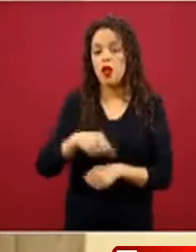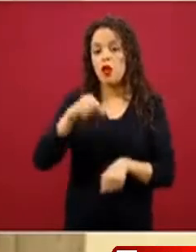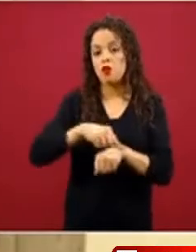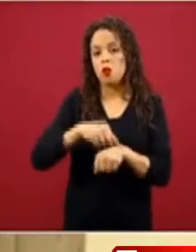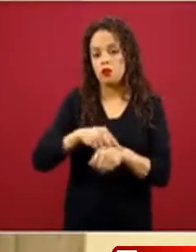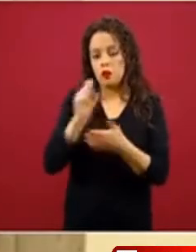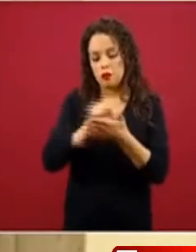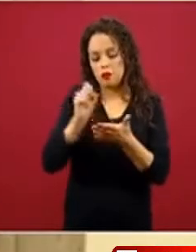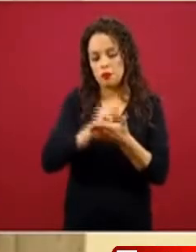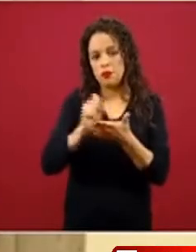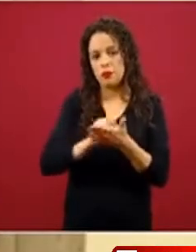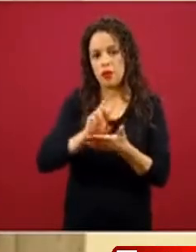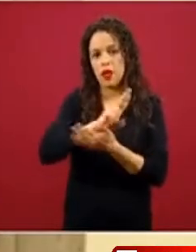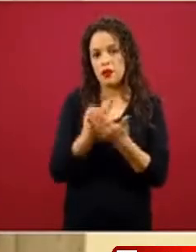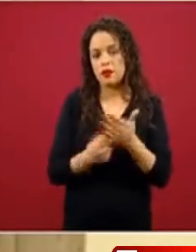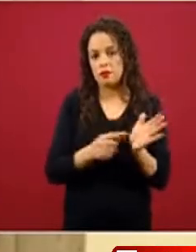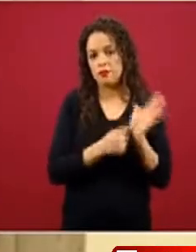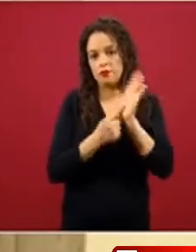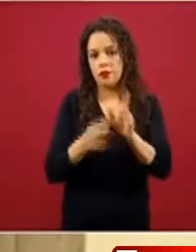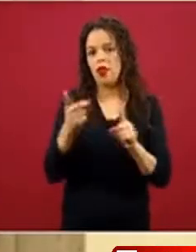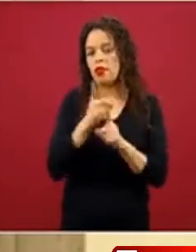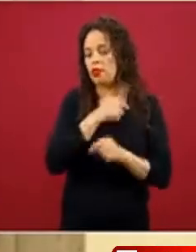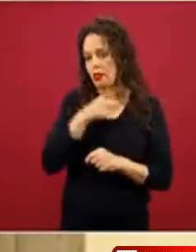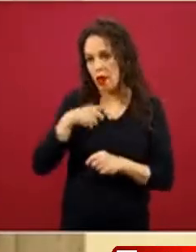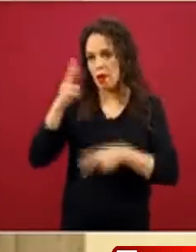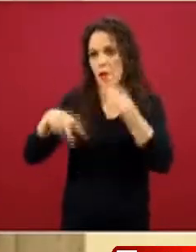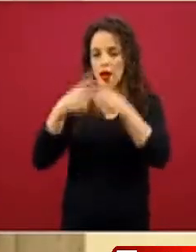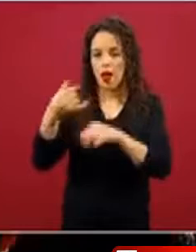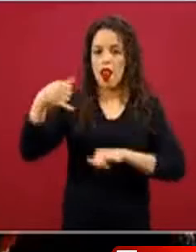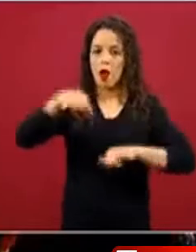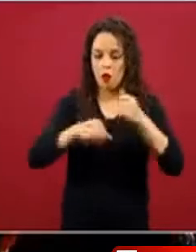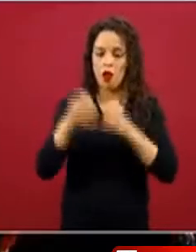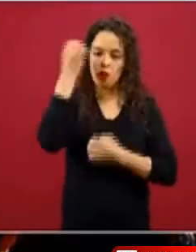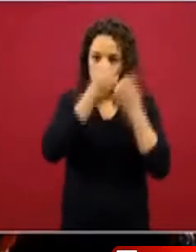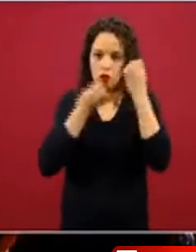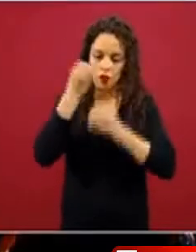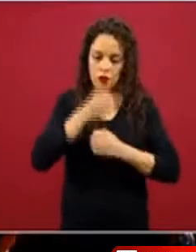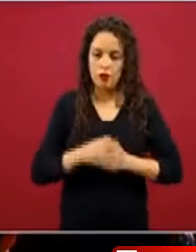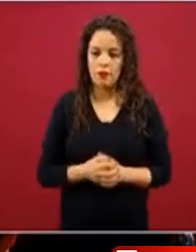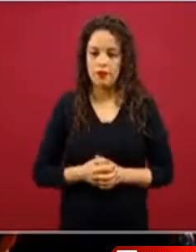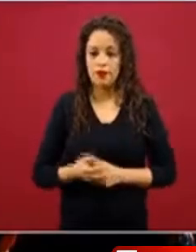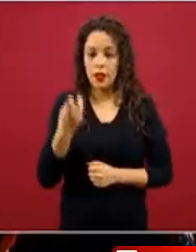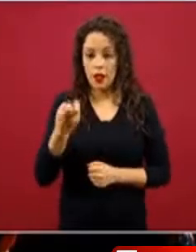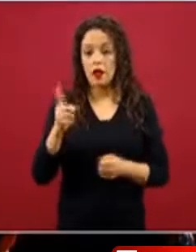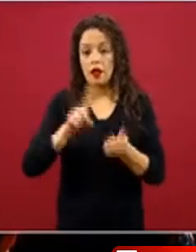eso es lo que vemos un poco la diferencia de lo que sucede en el ambiente privado